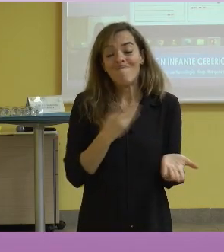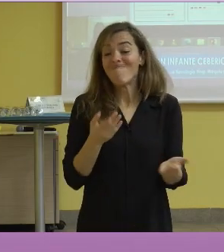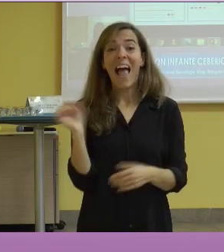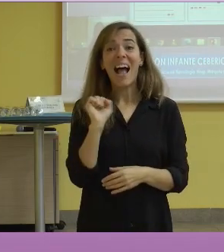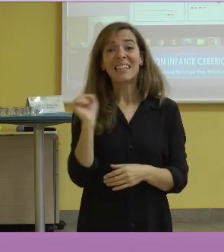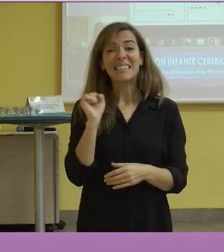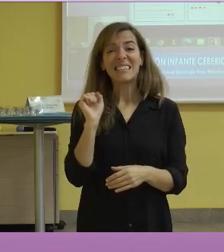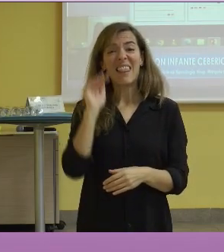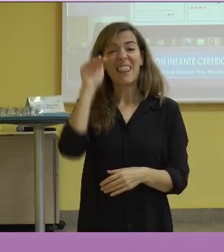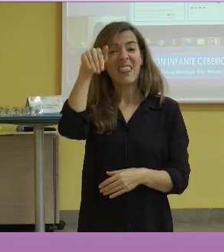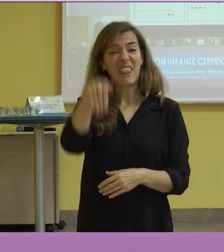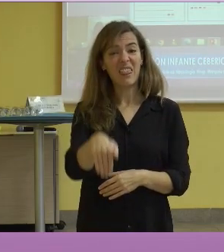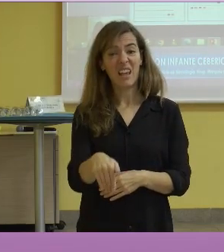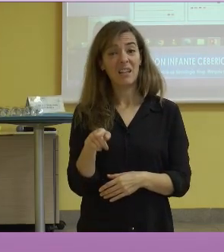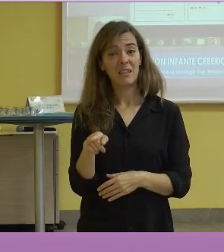ataxias degenerativas,